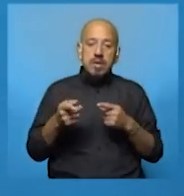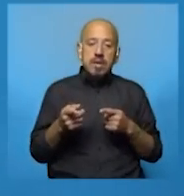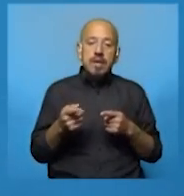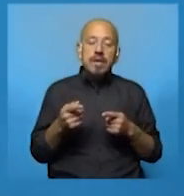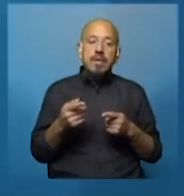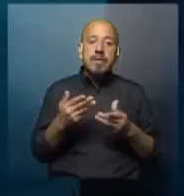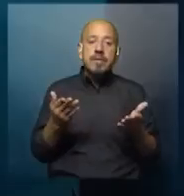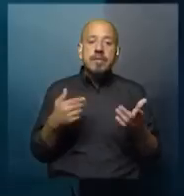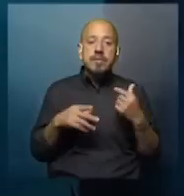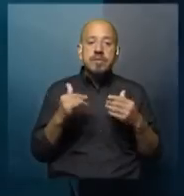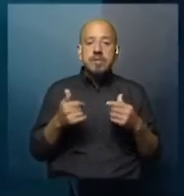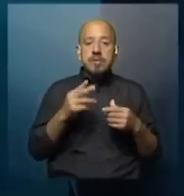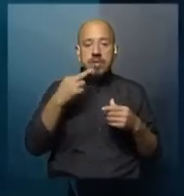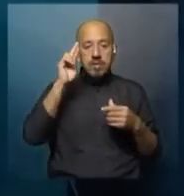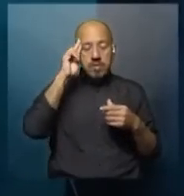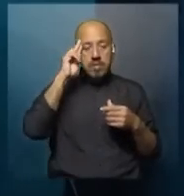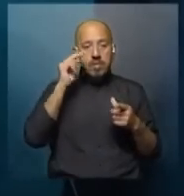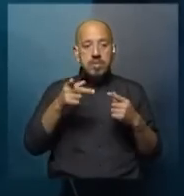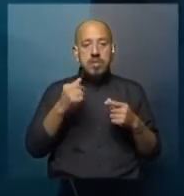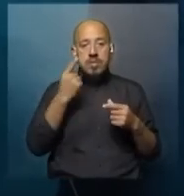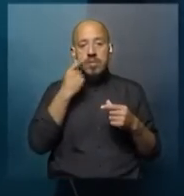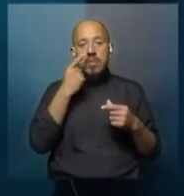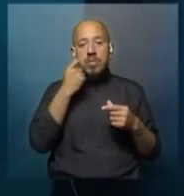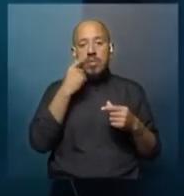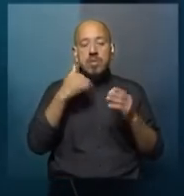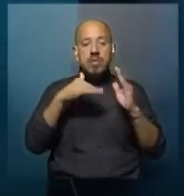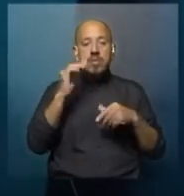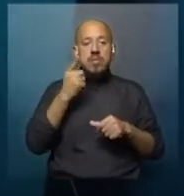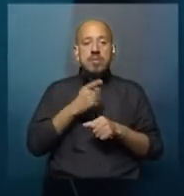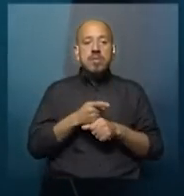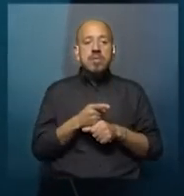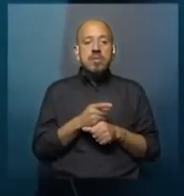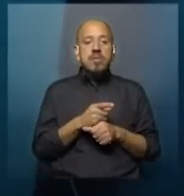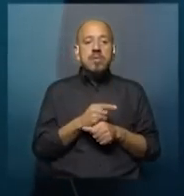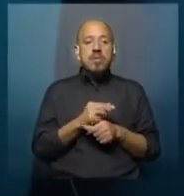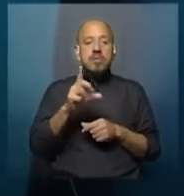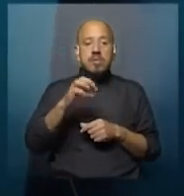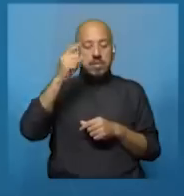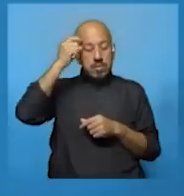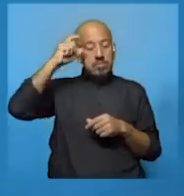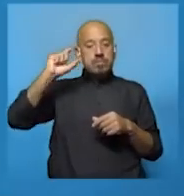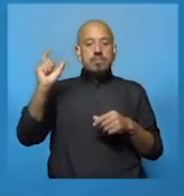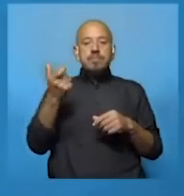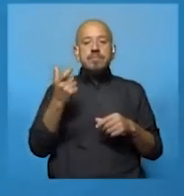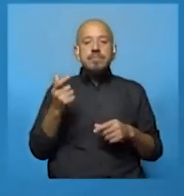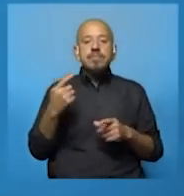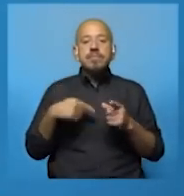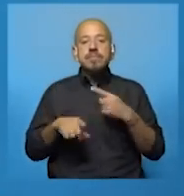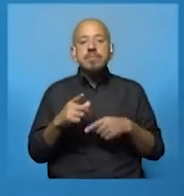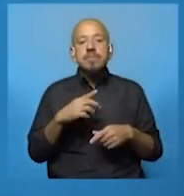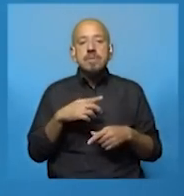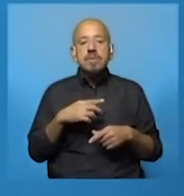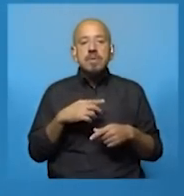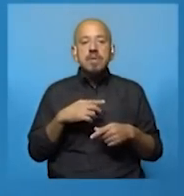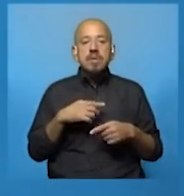es tener respeto respeto para la masculinidad hegemónica Obviamente que hay que deconstruir todo eso pero mientras tanto